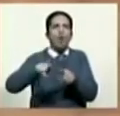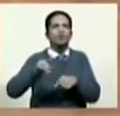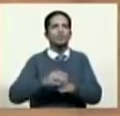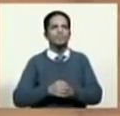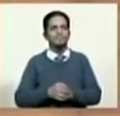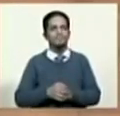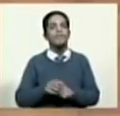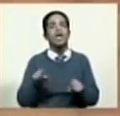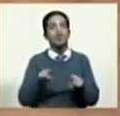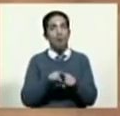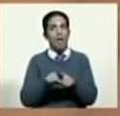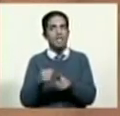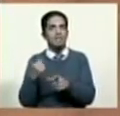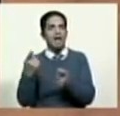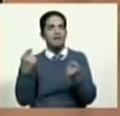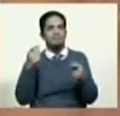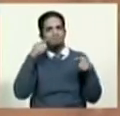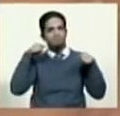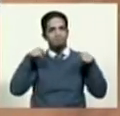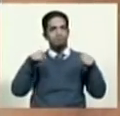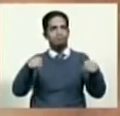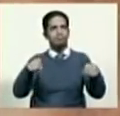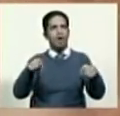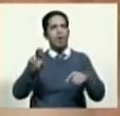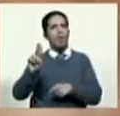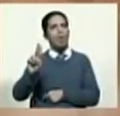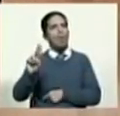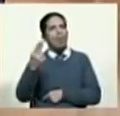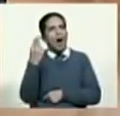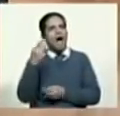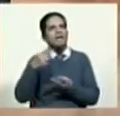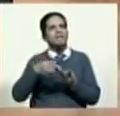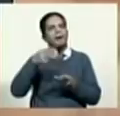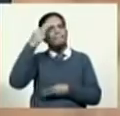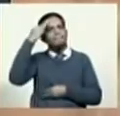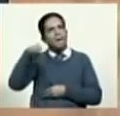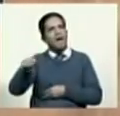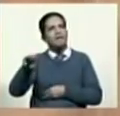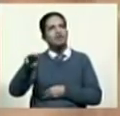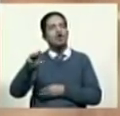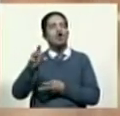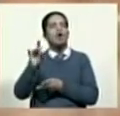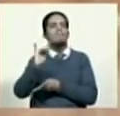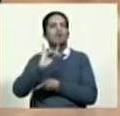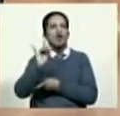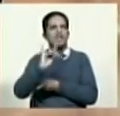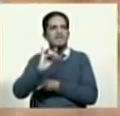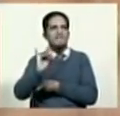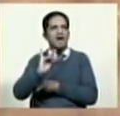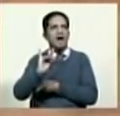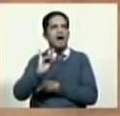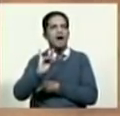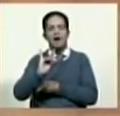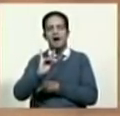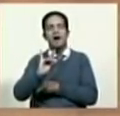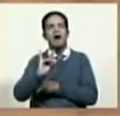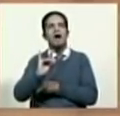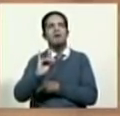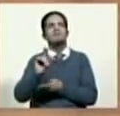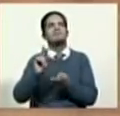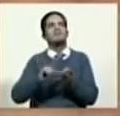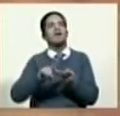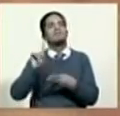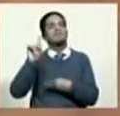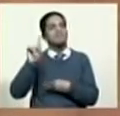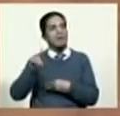esas banderas de Uruguay, de México, de Bolivia y de los 14 países de la comunidad del Caribe, CARICOM, hay